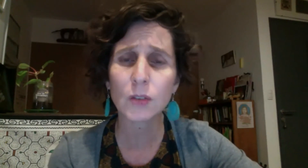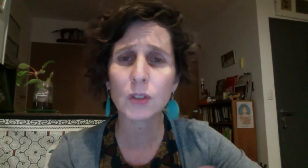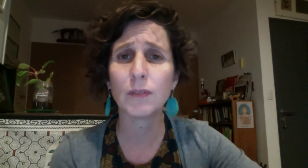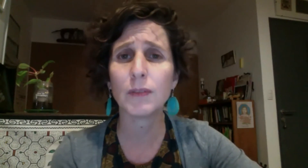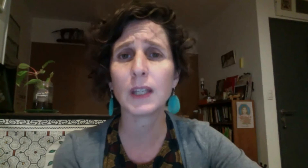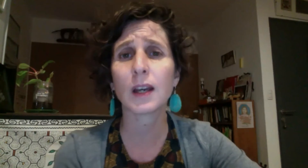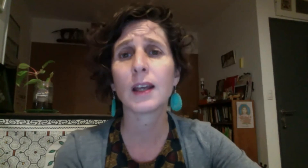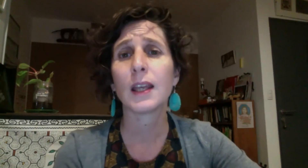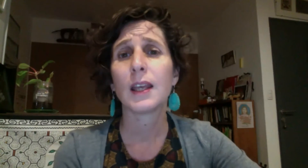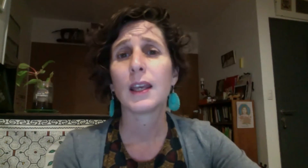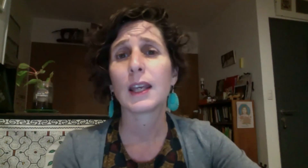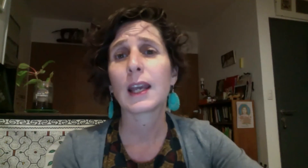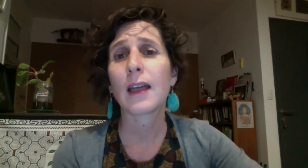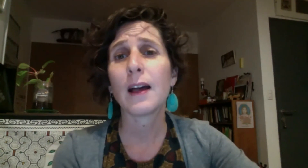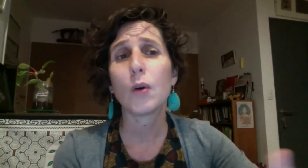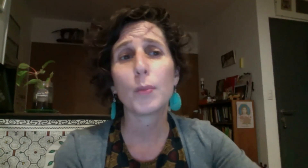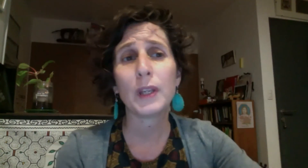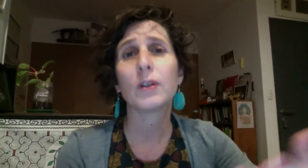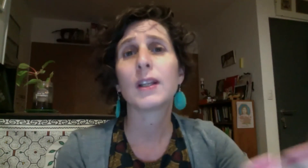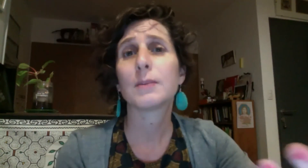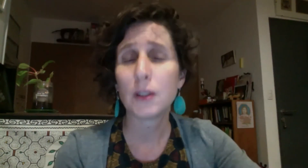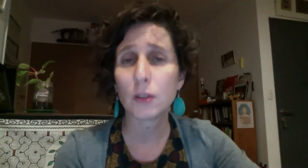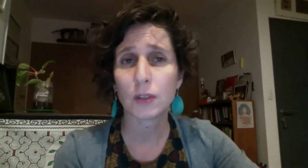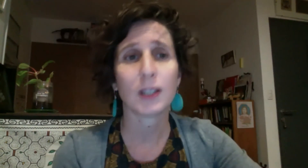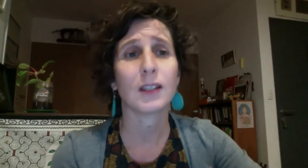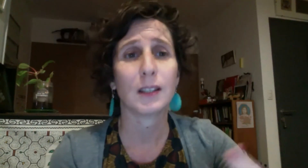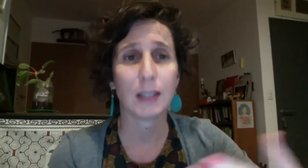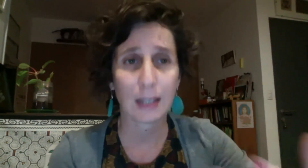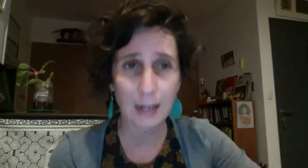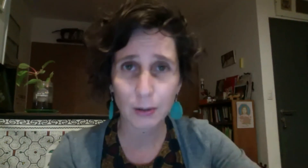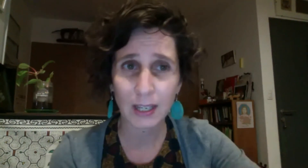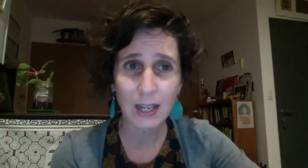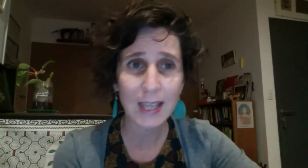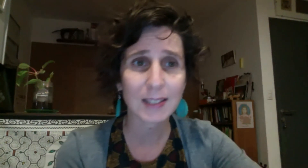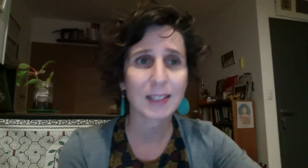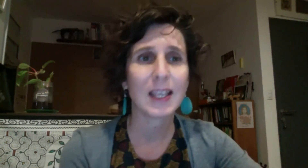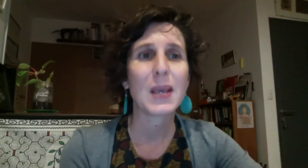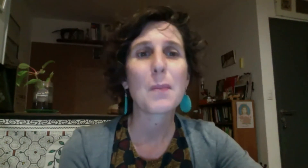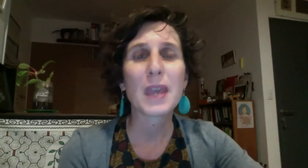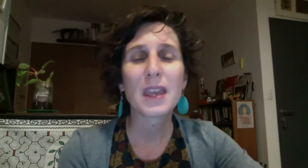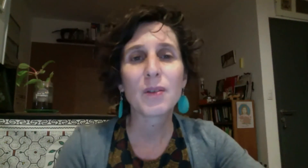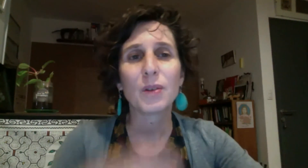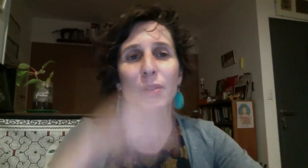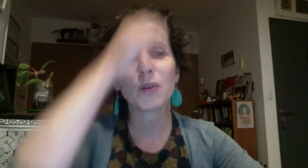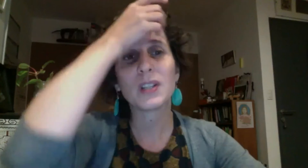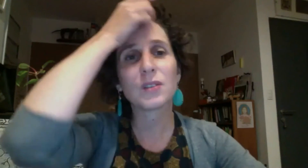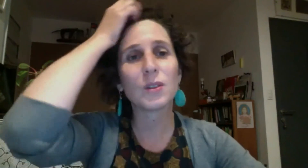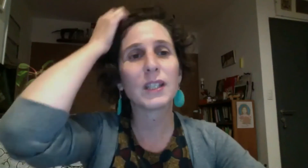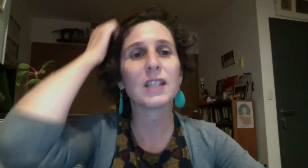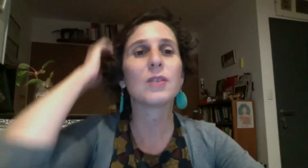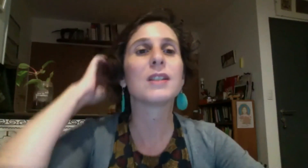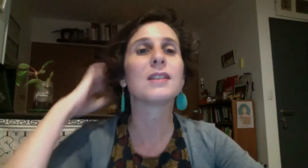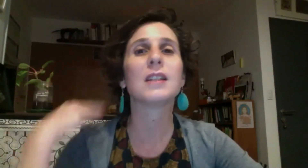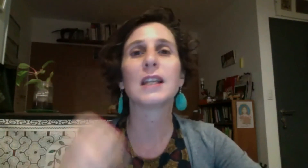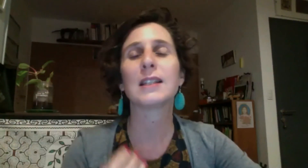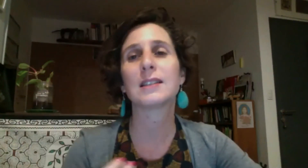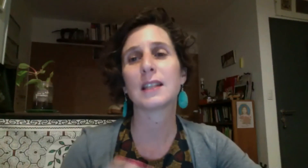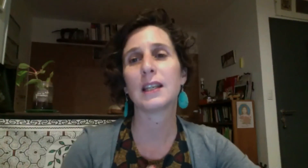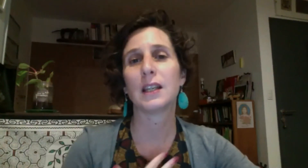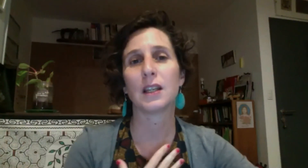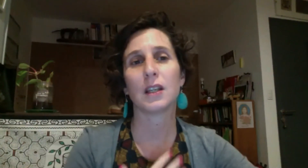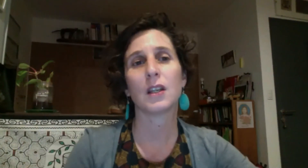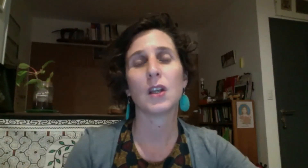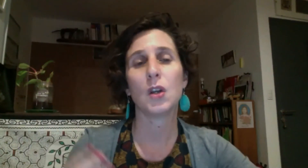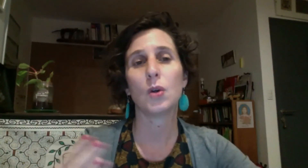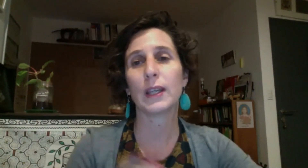eso significa que cada opinión es valiosa, que claro que la es, pero con esto lo que quiero decir es